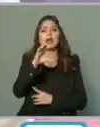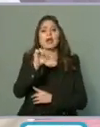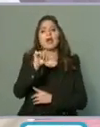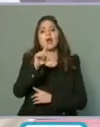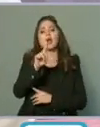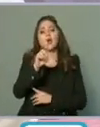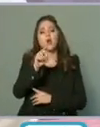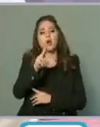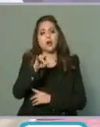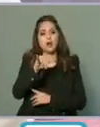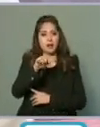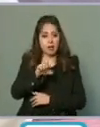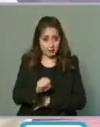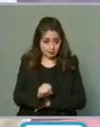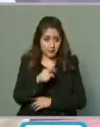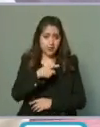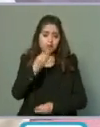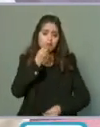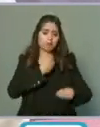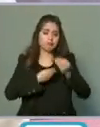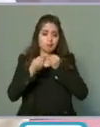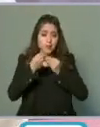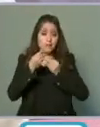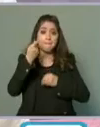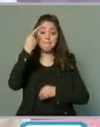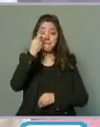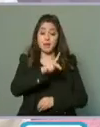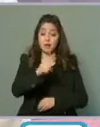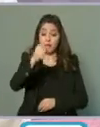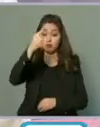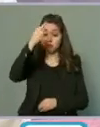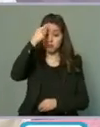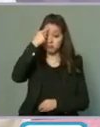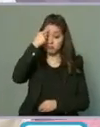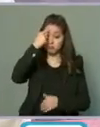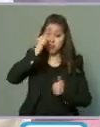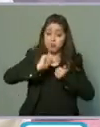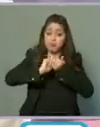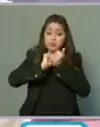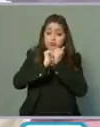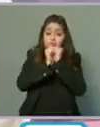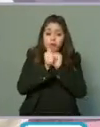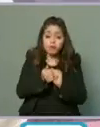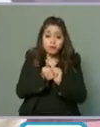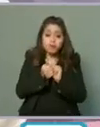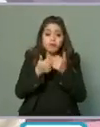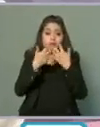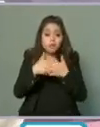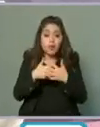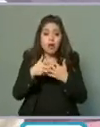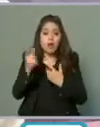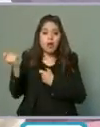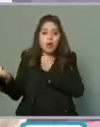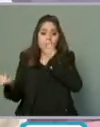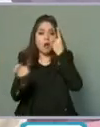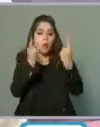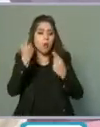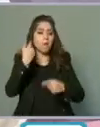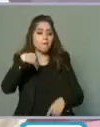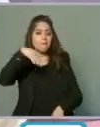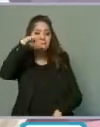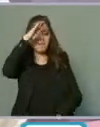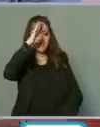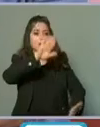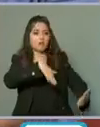no se consumen. Desde el punto de vista psicológico, es importante entender que no debemos hacer prejuicios.